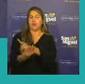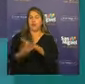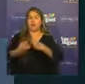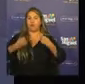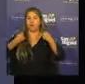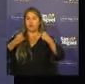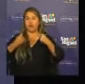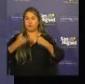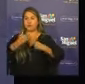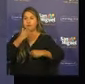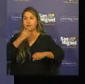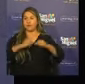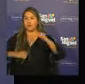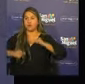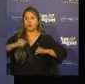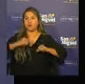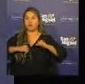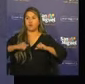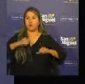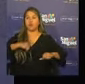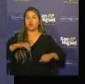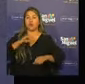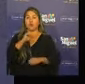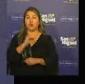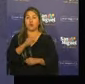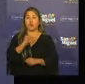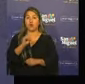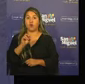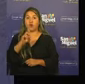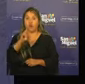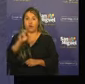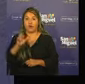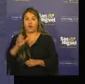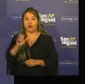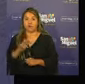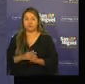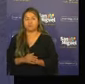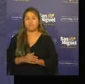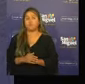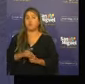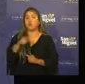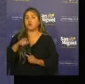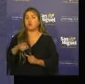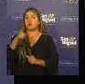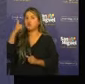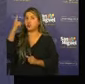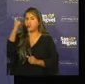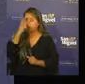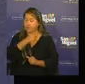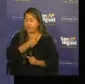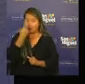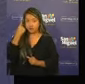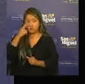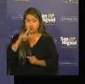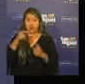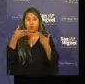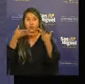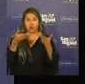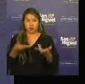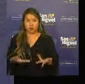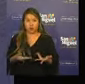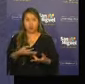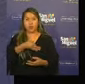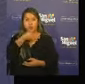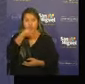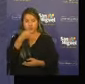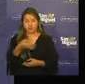todo el sufrimiento, ¿no, consejeras regionales? Fue algo muy complejo, pero hoy día decimos que